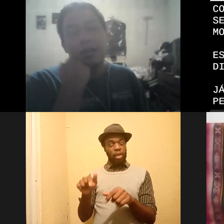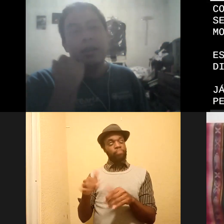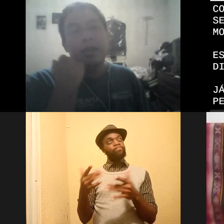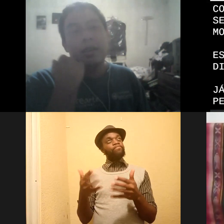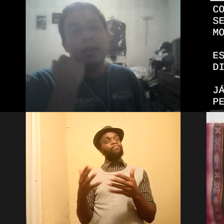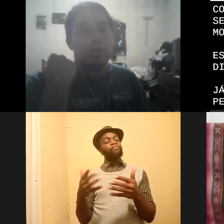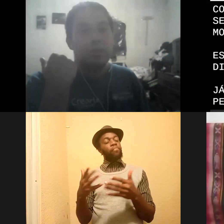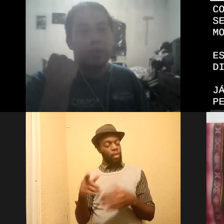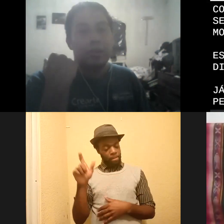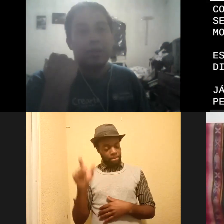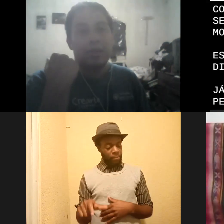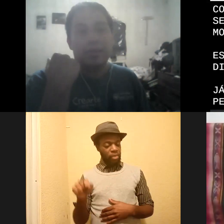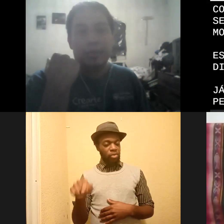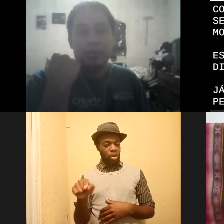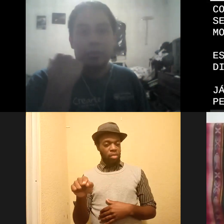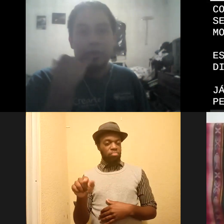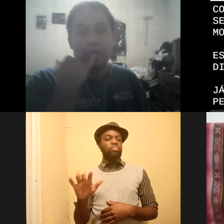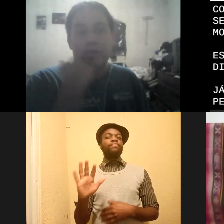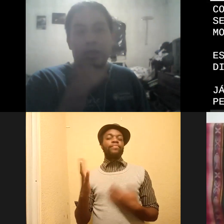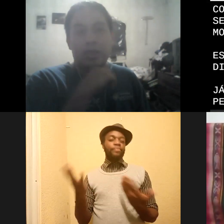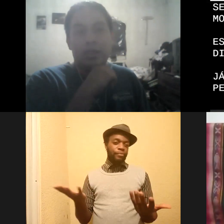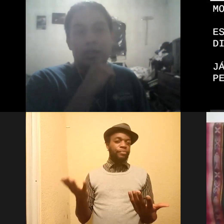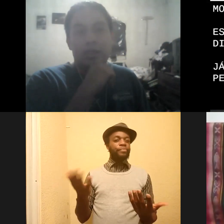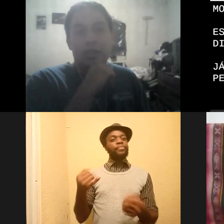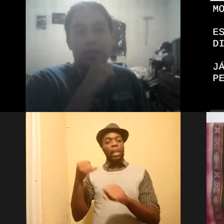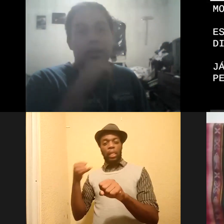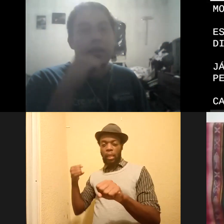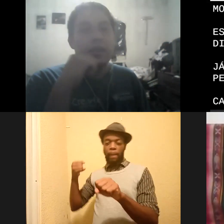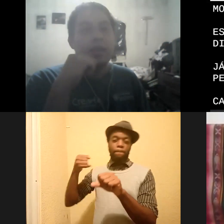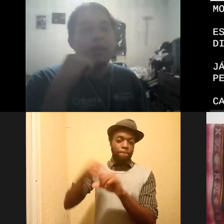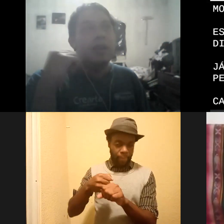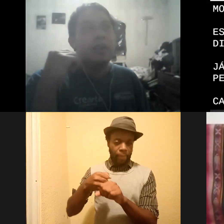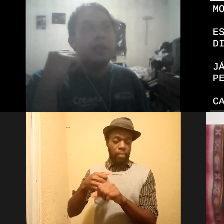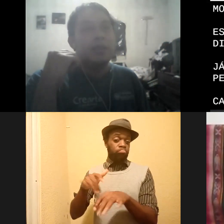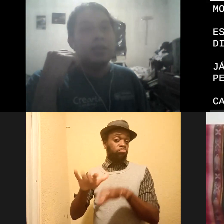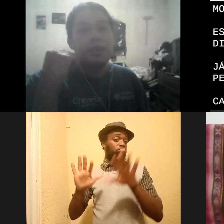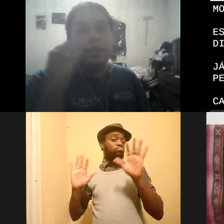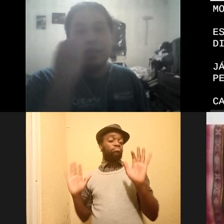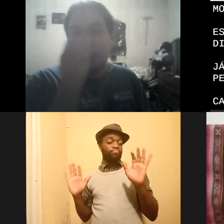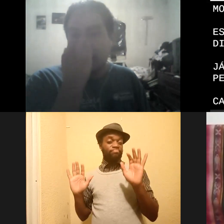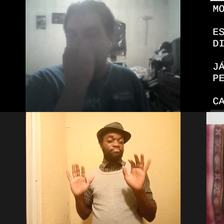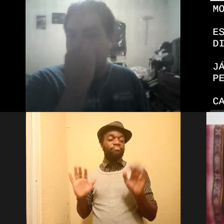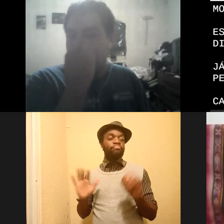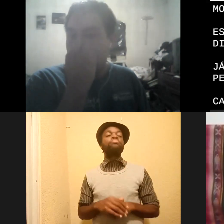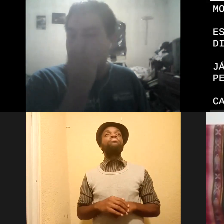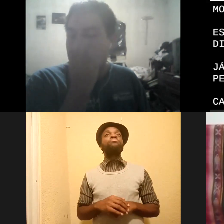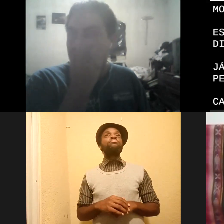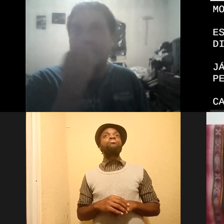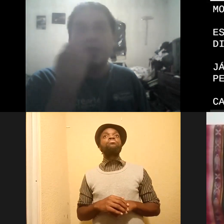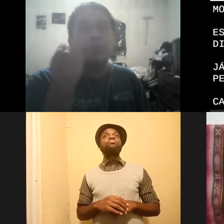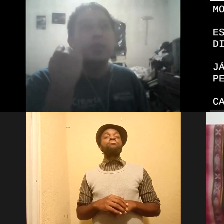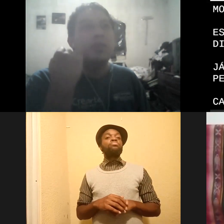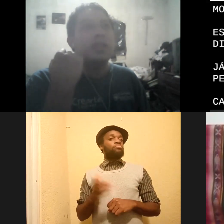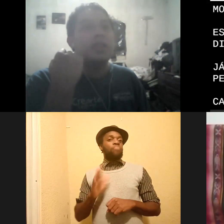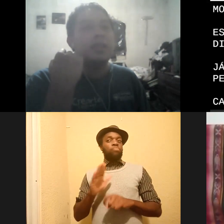tiene casos de abuso sexual en el, si es si